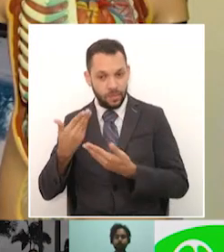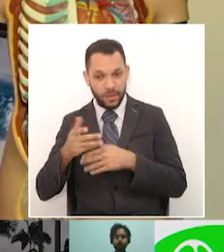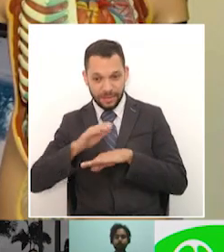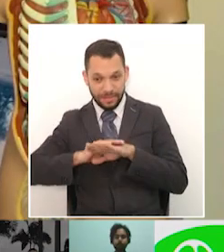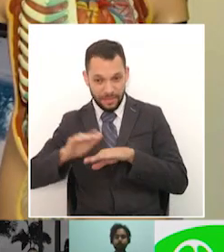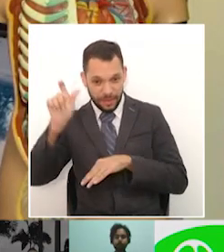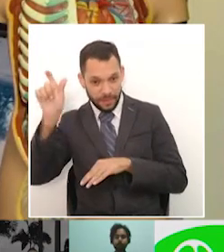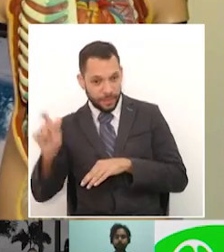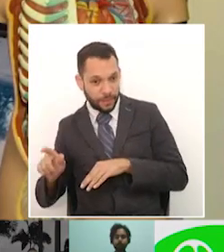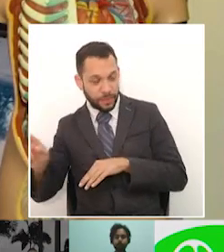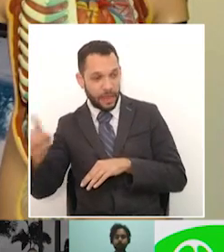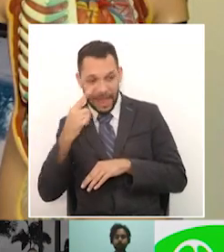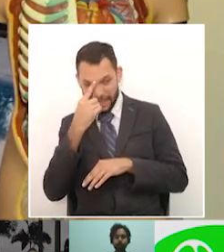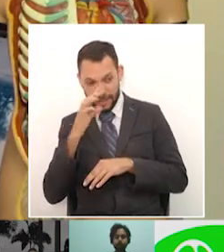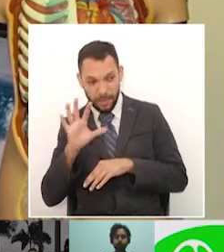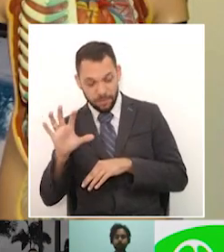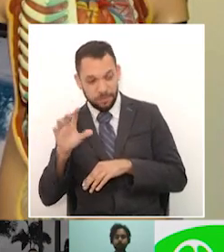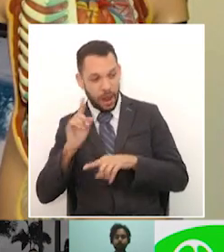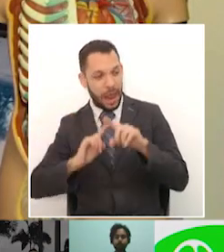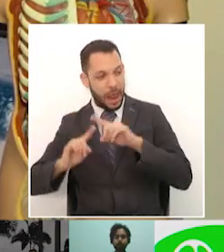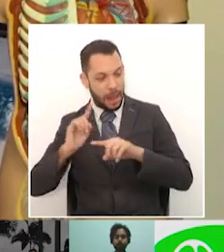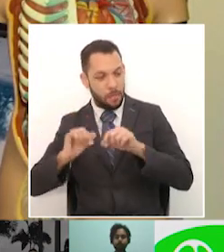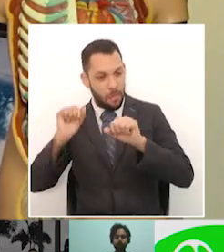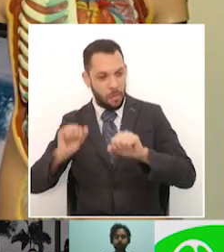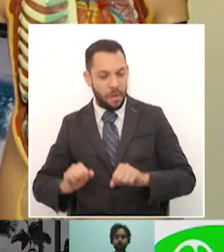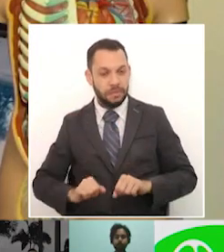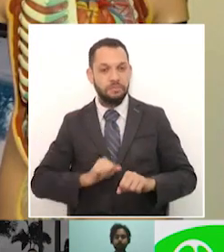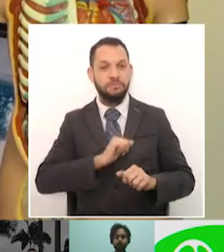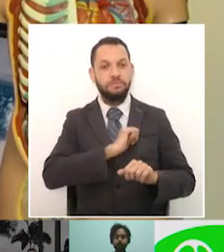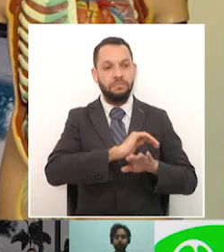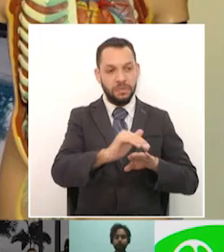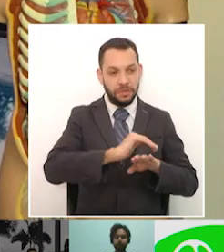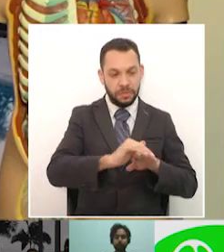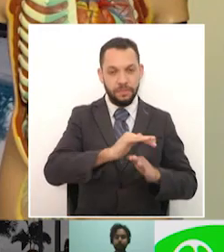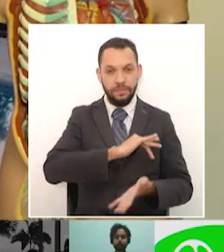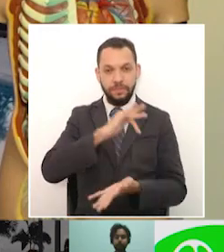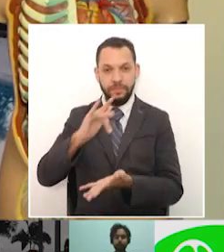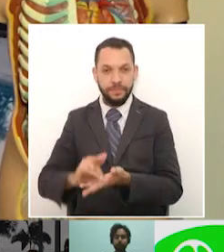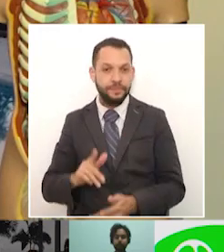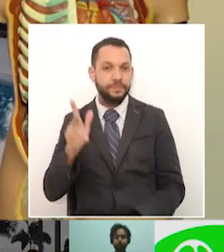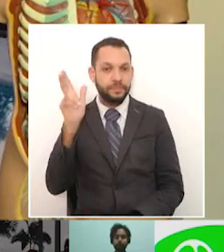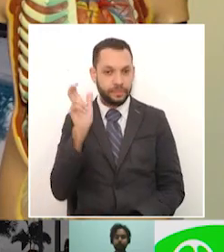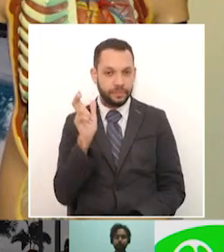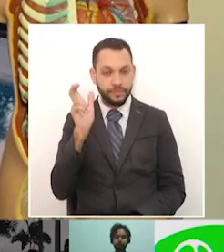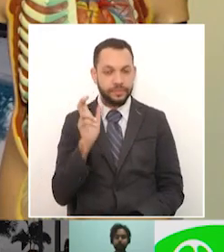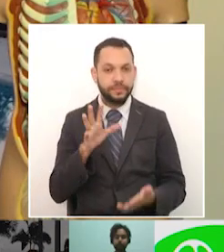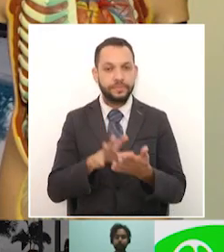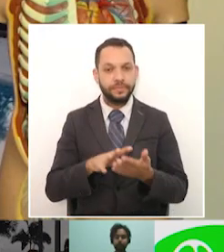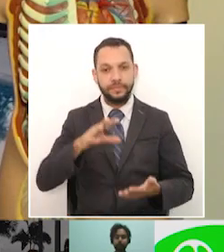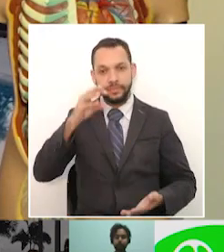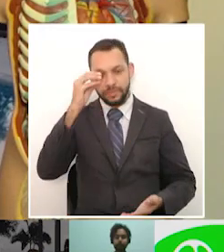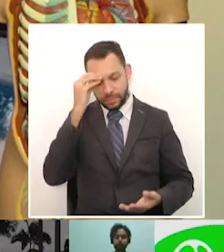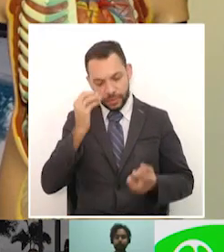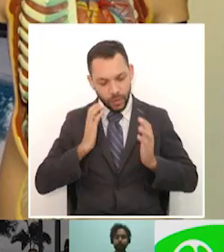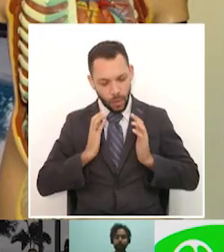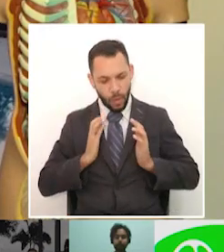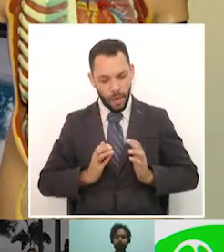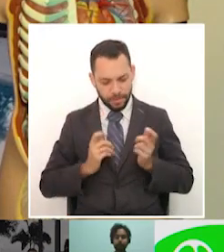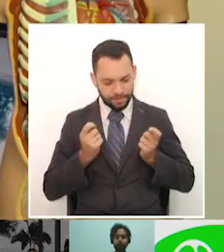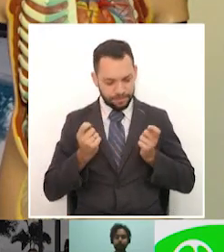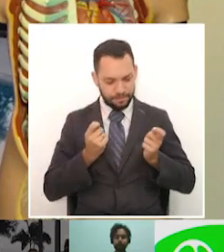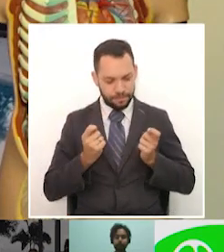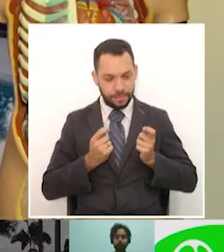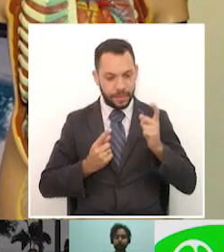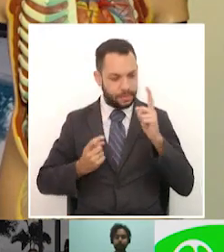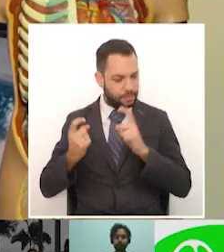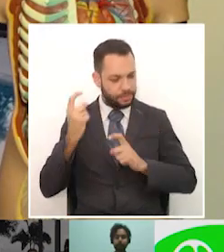acerca de este lugar maravilloso donde las personas pueden ir a aprender una técnica fantástica para nuestro cuerpo y nuestra mente, porque